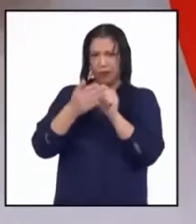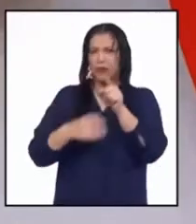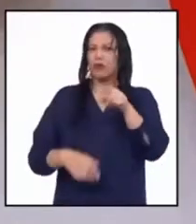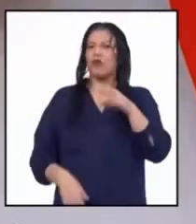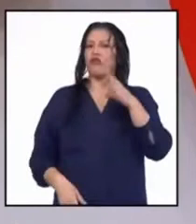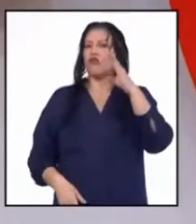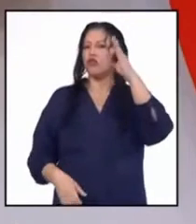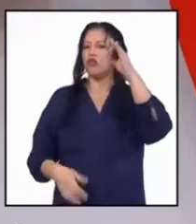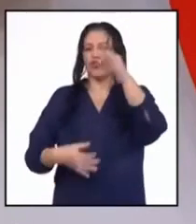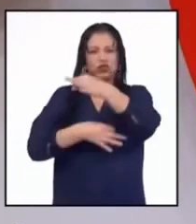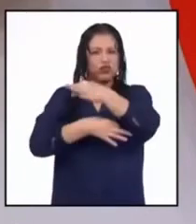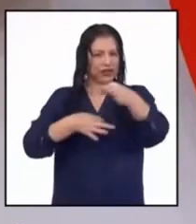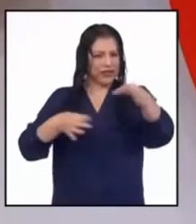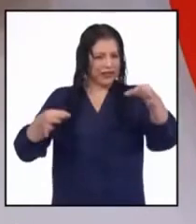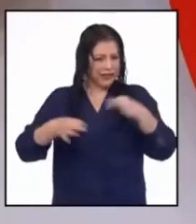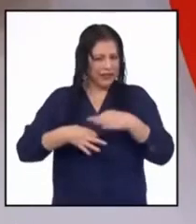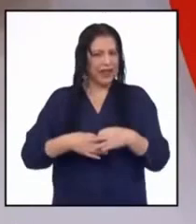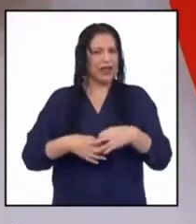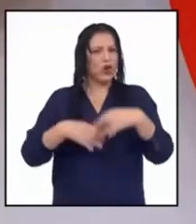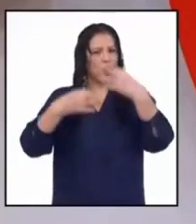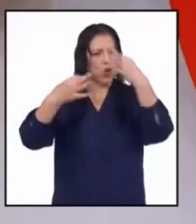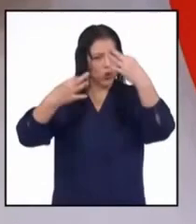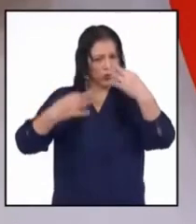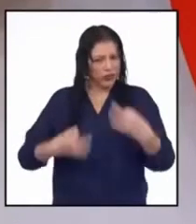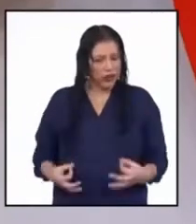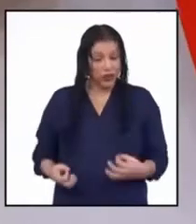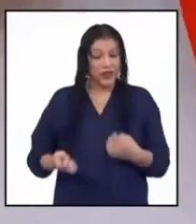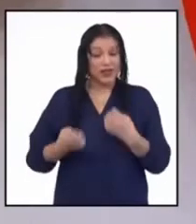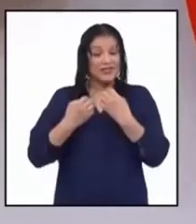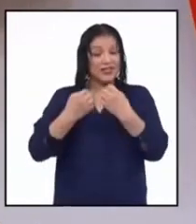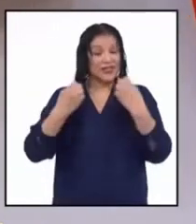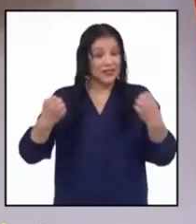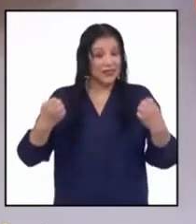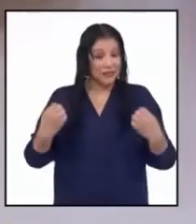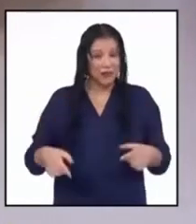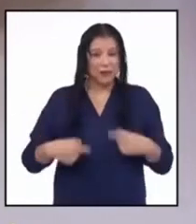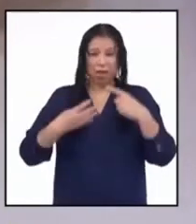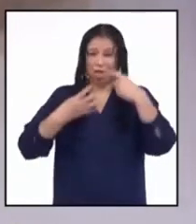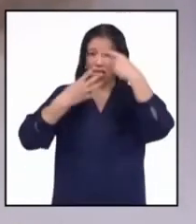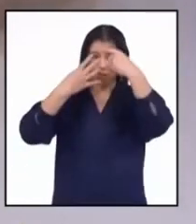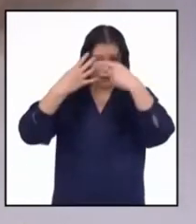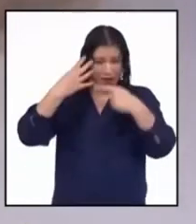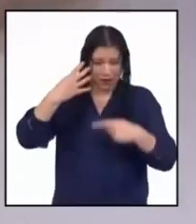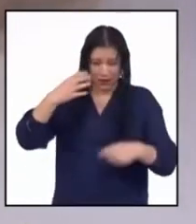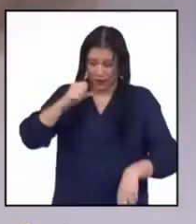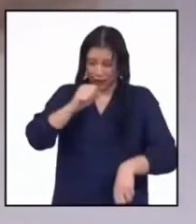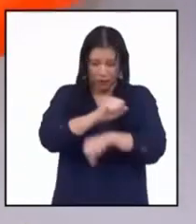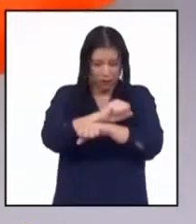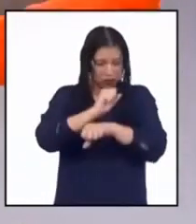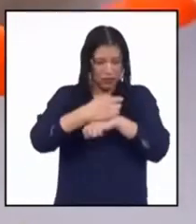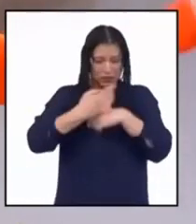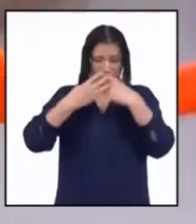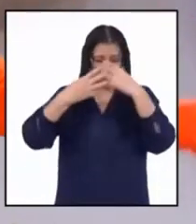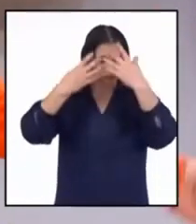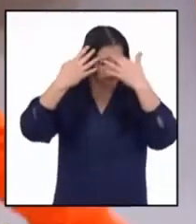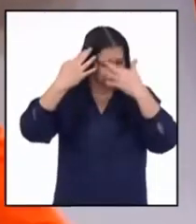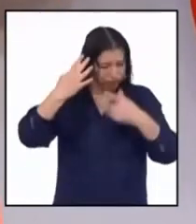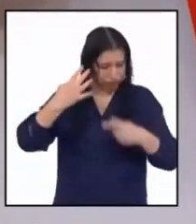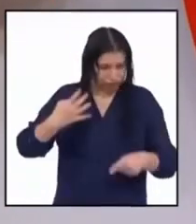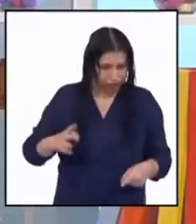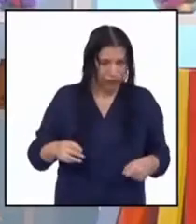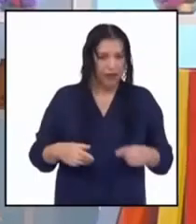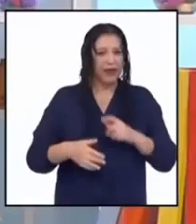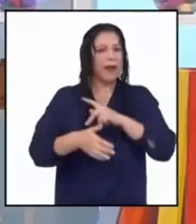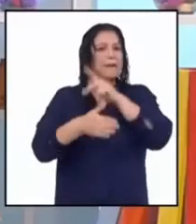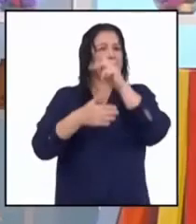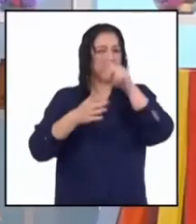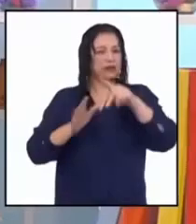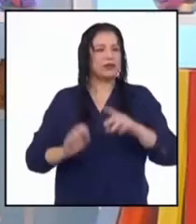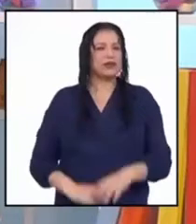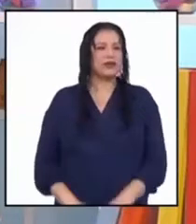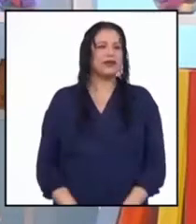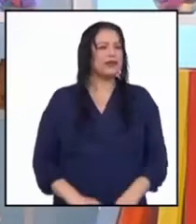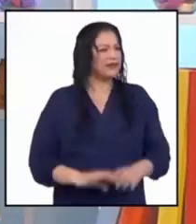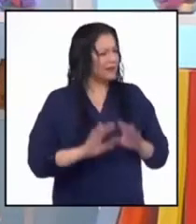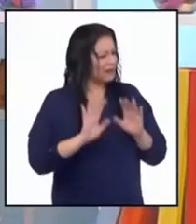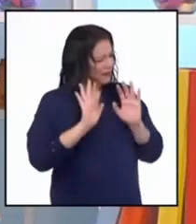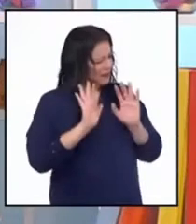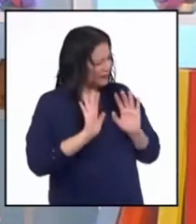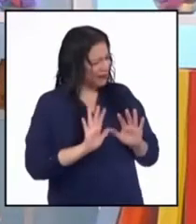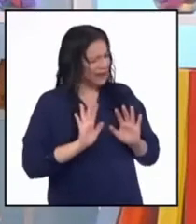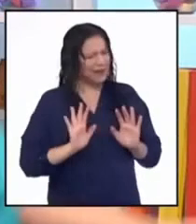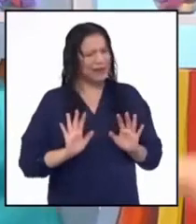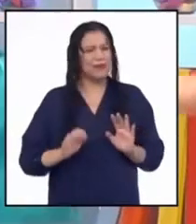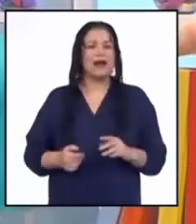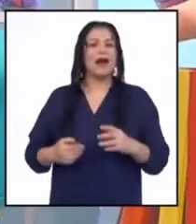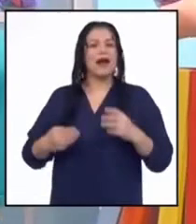futuros ingenieros, contadores, economistas, coleccionistas, futbolistas, paracaidistas y...